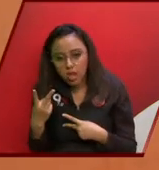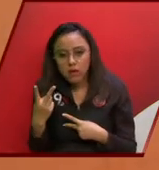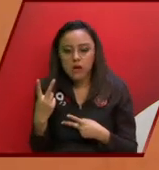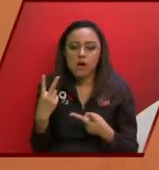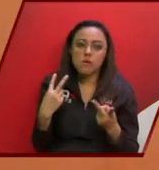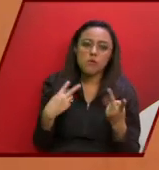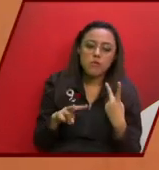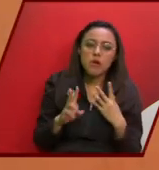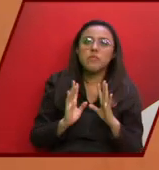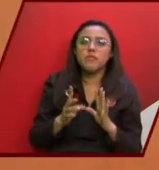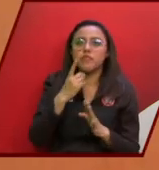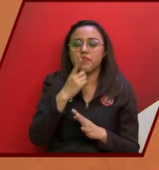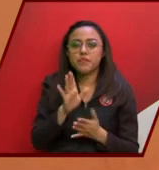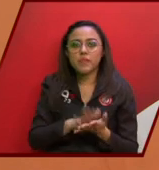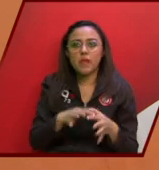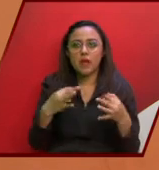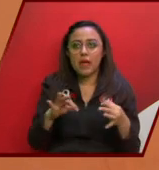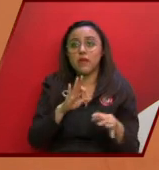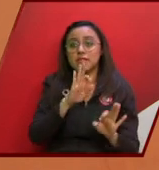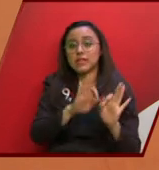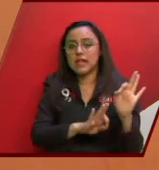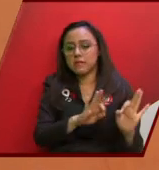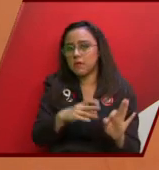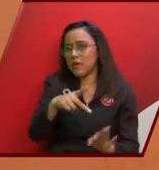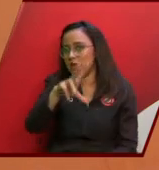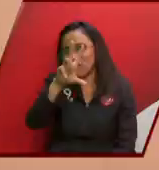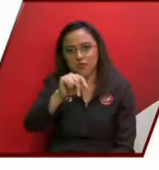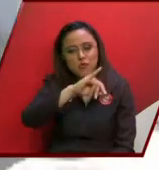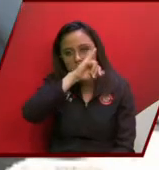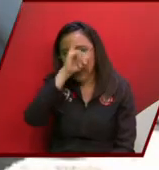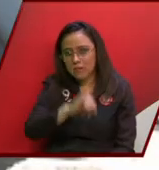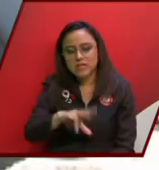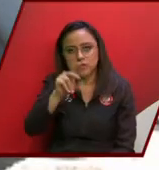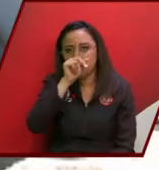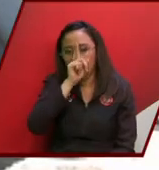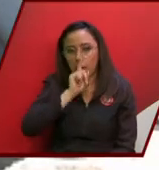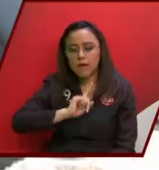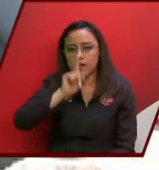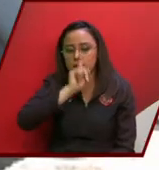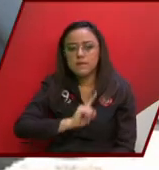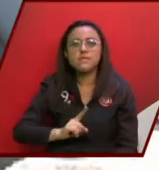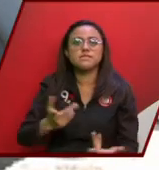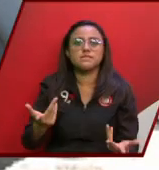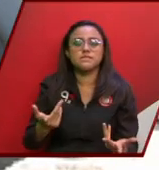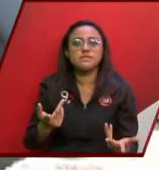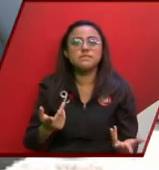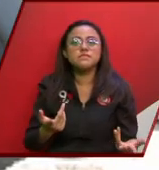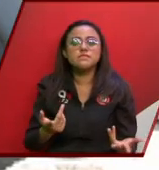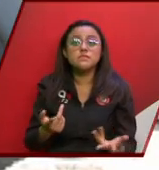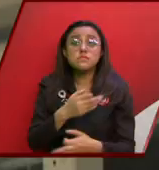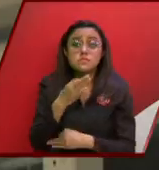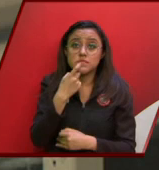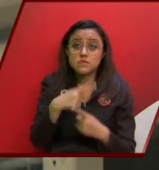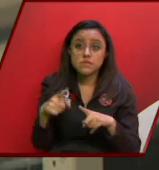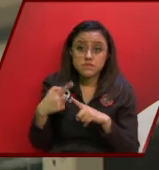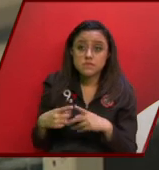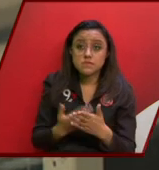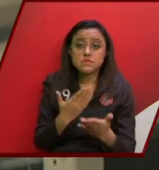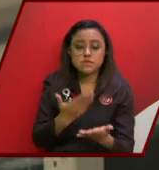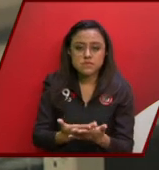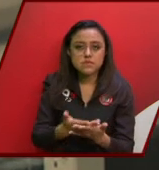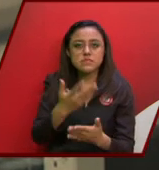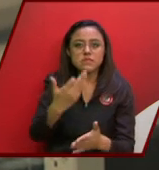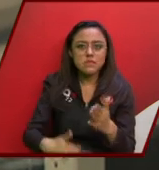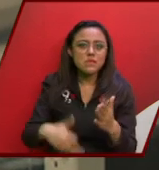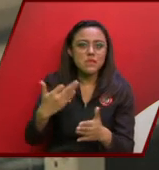ya su papelería estaba en trámite cuando en realidad no era así. La institución ha dado múltiples excusas a los afectados para no entregarles lo que